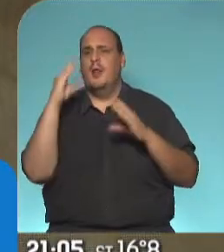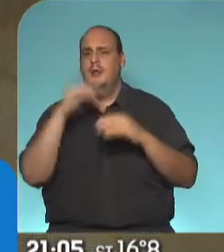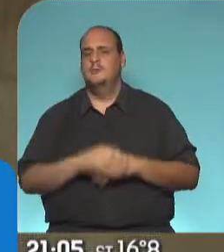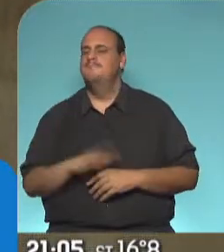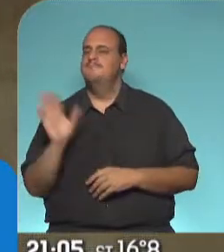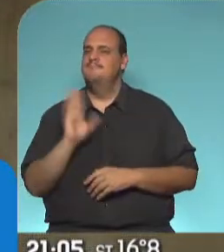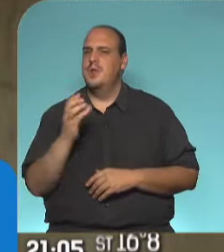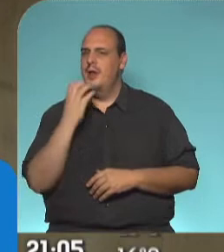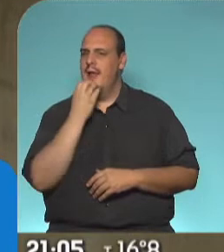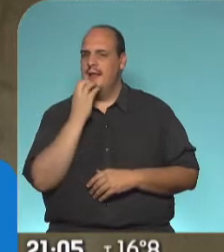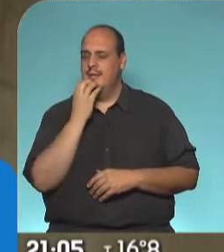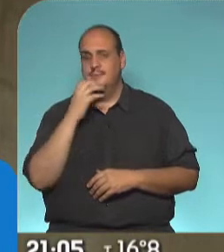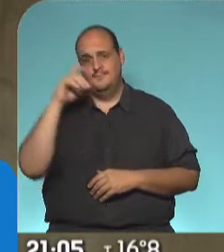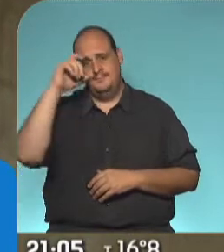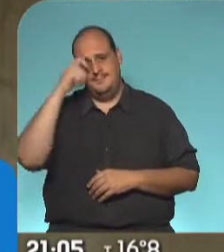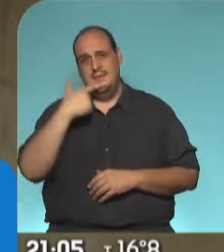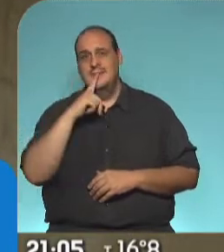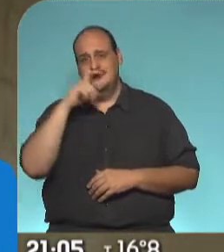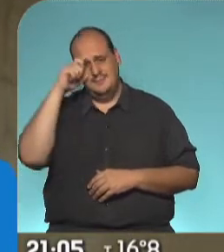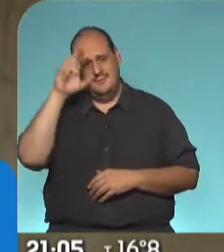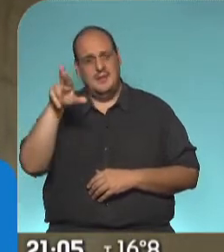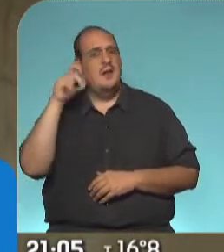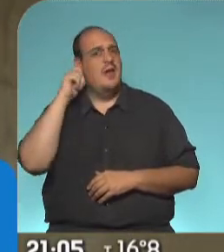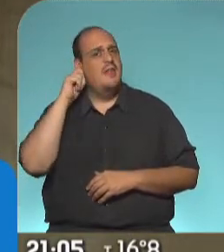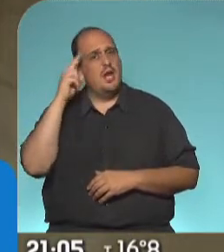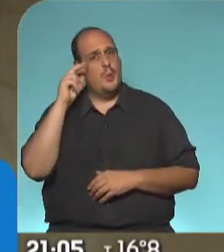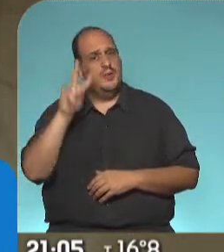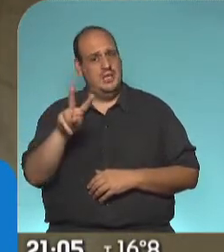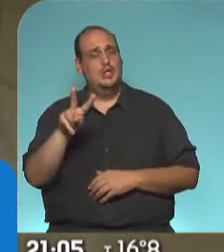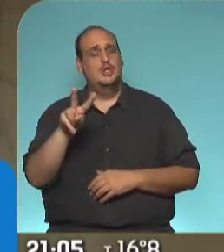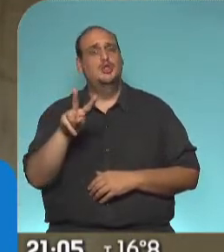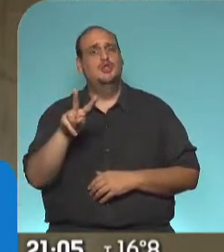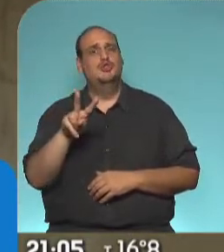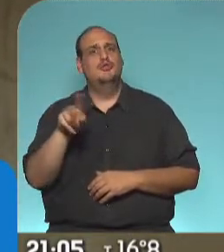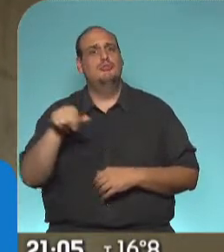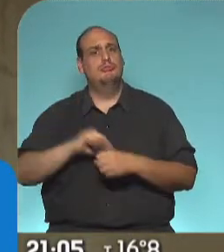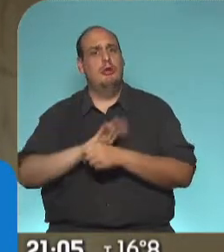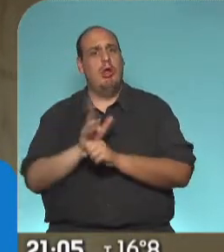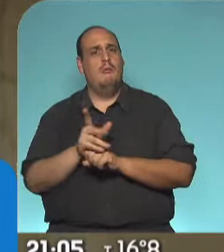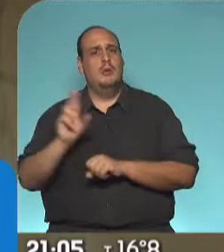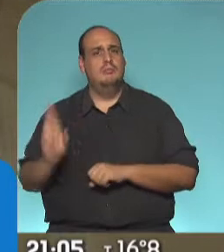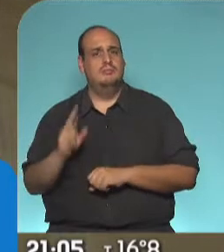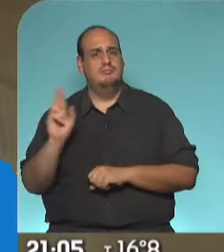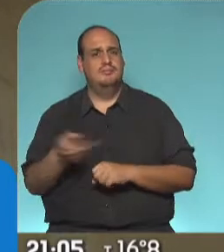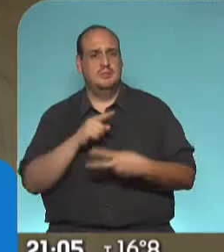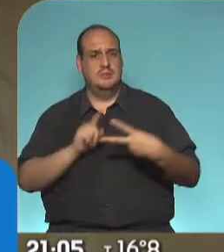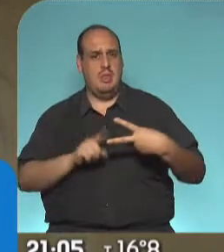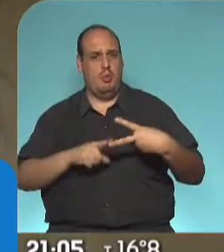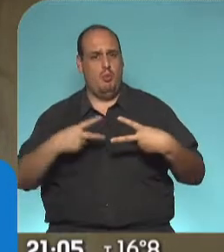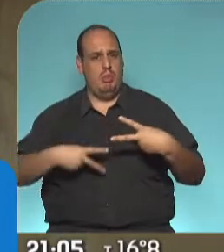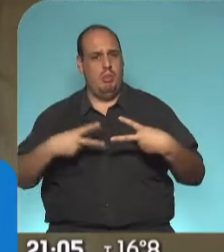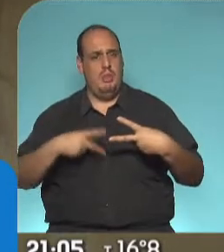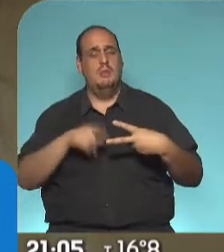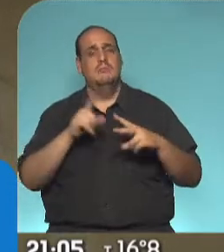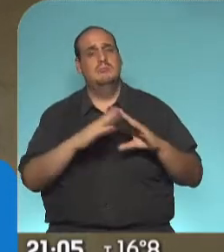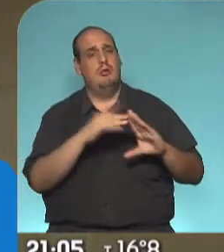noches, Ariel. Esther, una mujer de 92 años, es la segunda víctima fatal de este contagio masivo que hubo en el